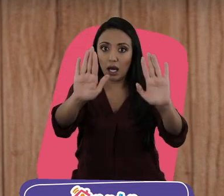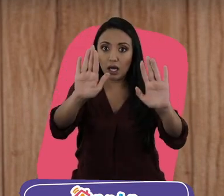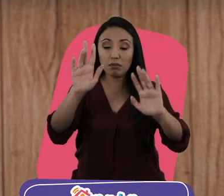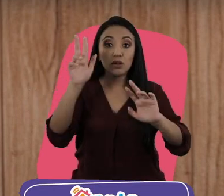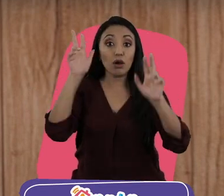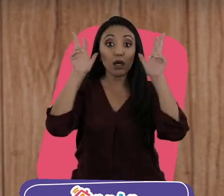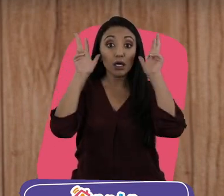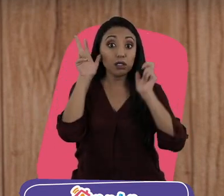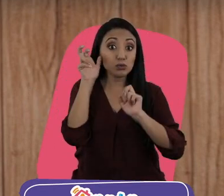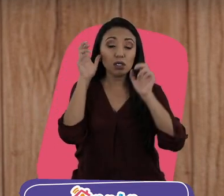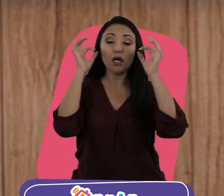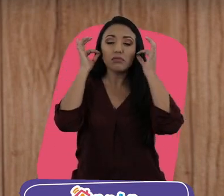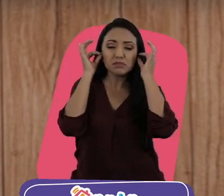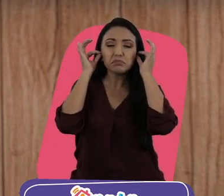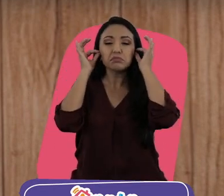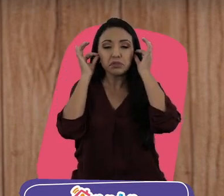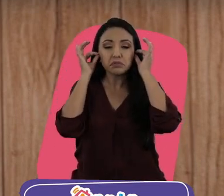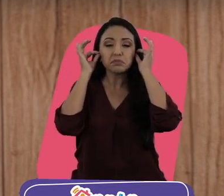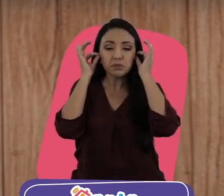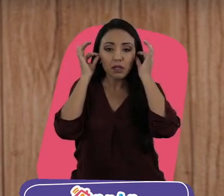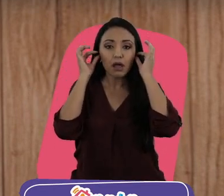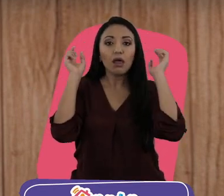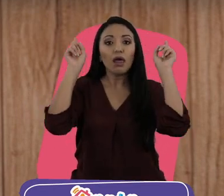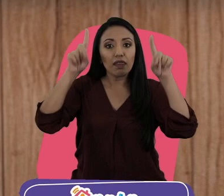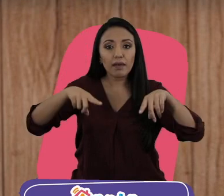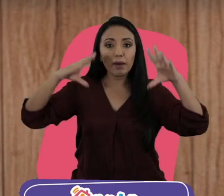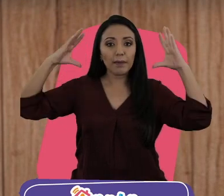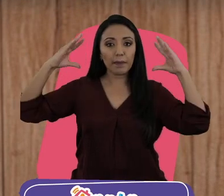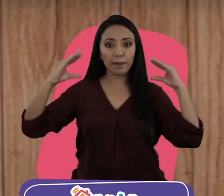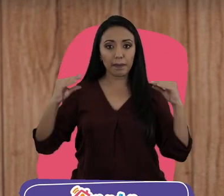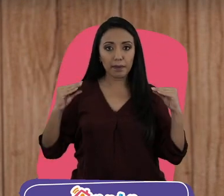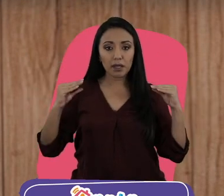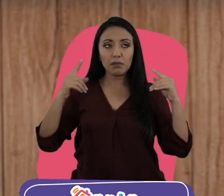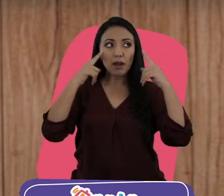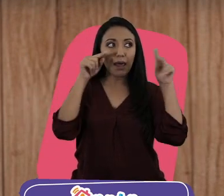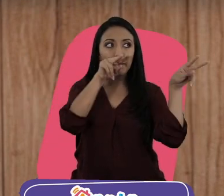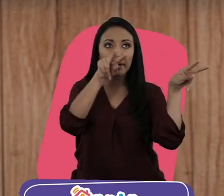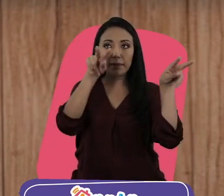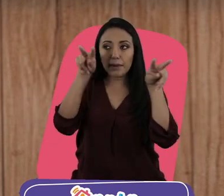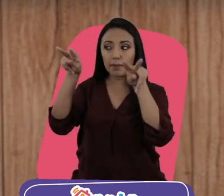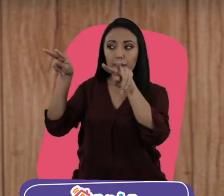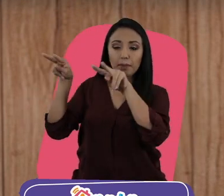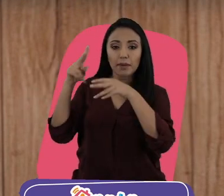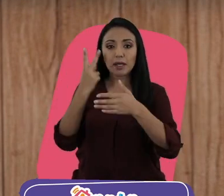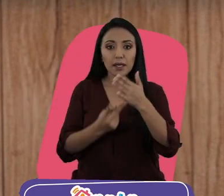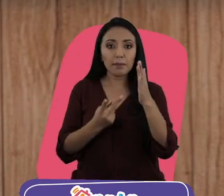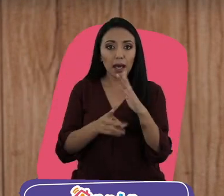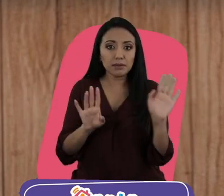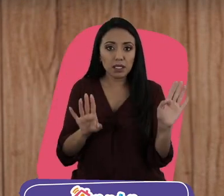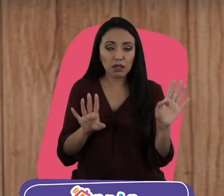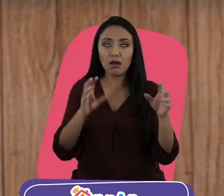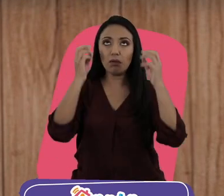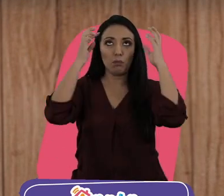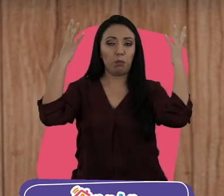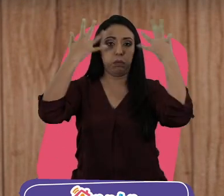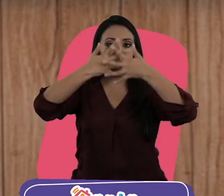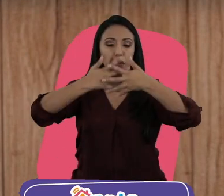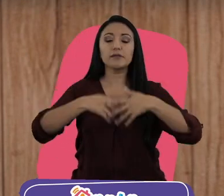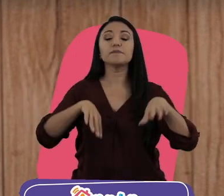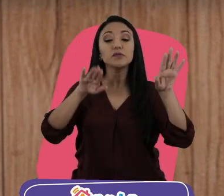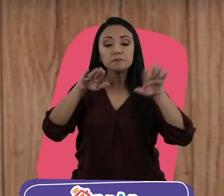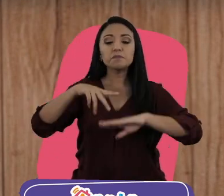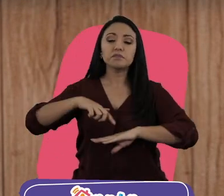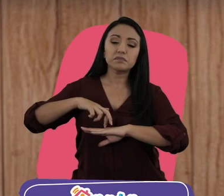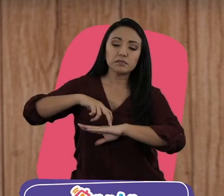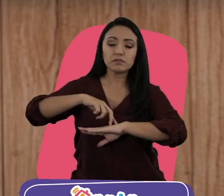cerca y le pedí de una manera muy respetuosa que por favor guarde la distancia. Y saben, la reacción del señor me llamó muchísimo